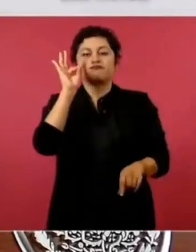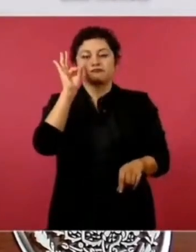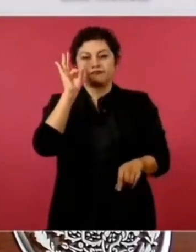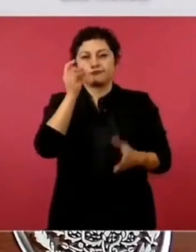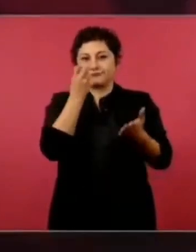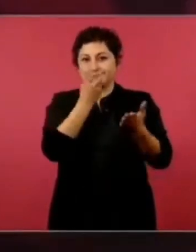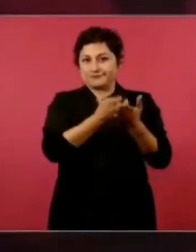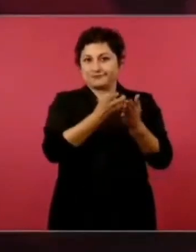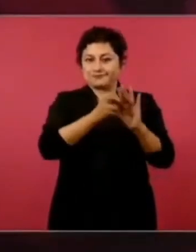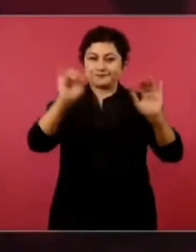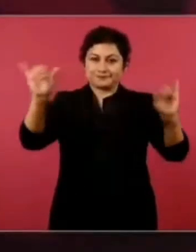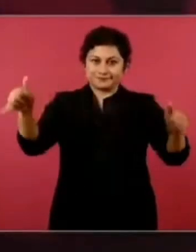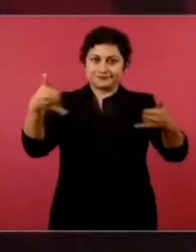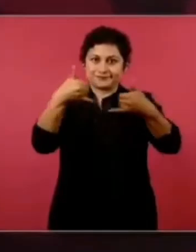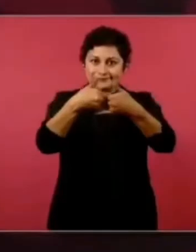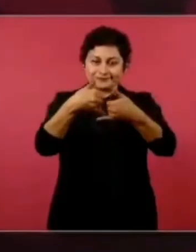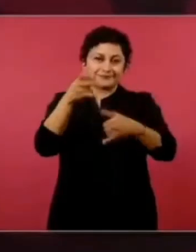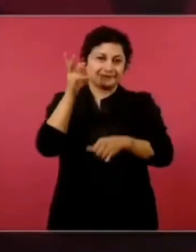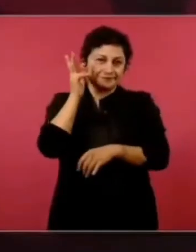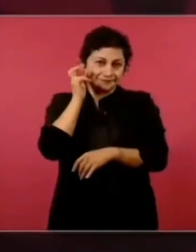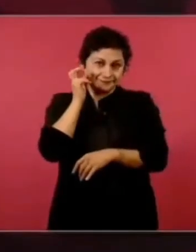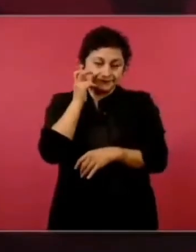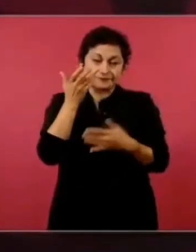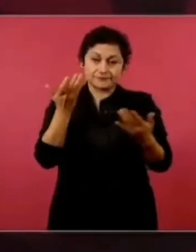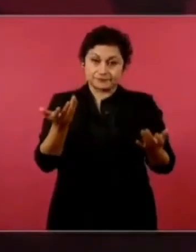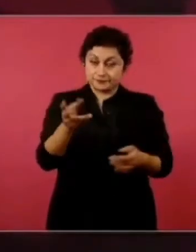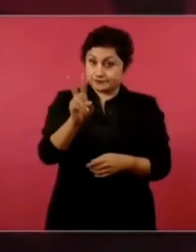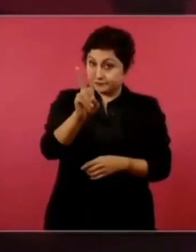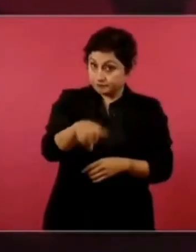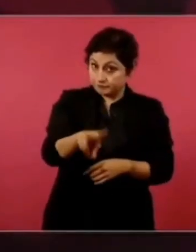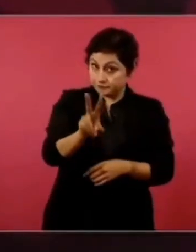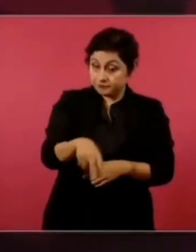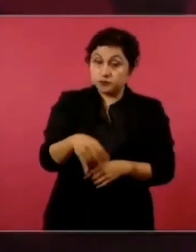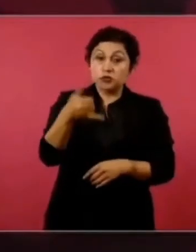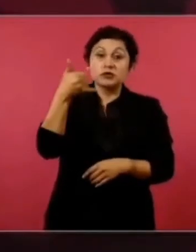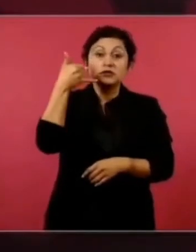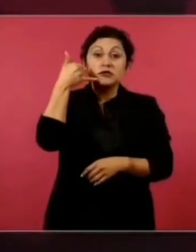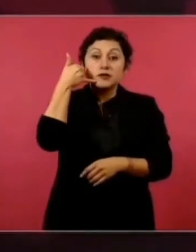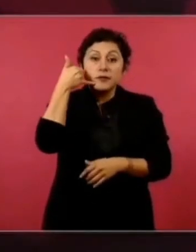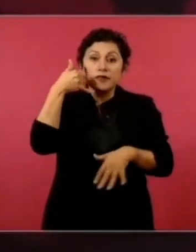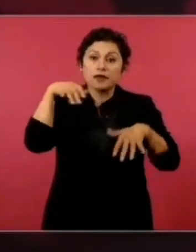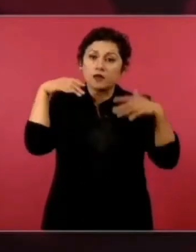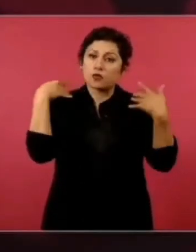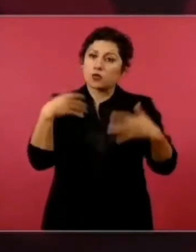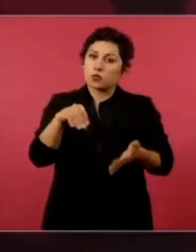Pero son documentos históricos.